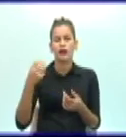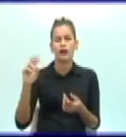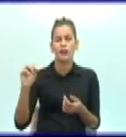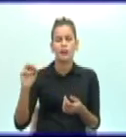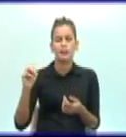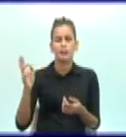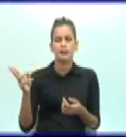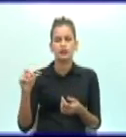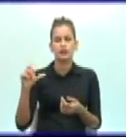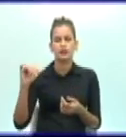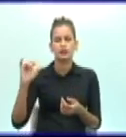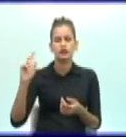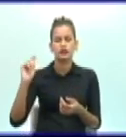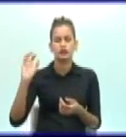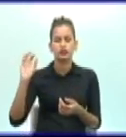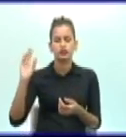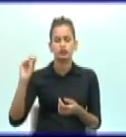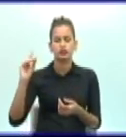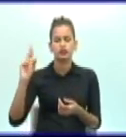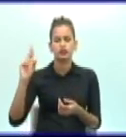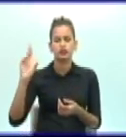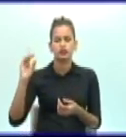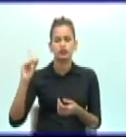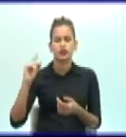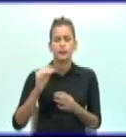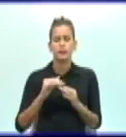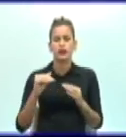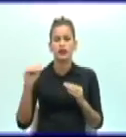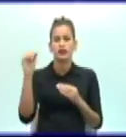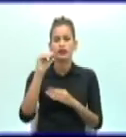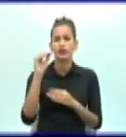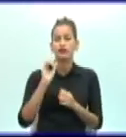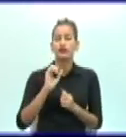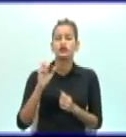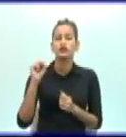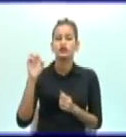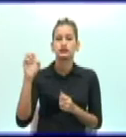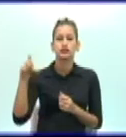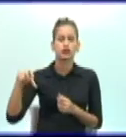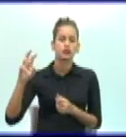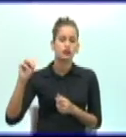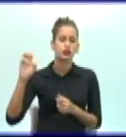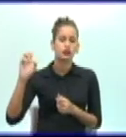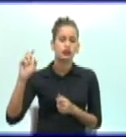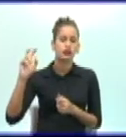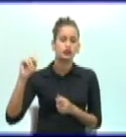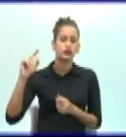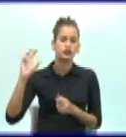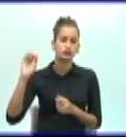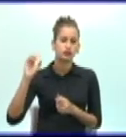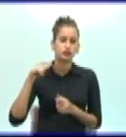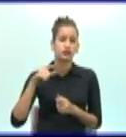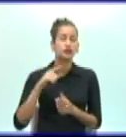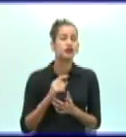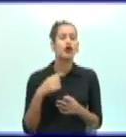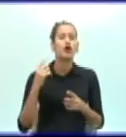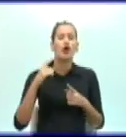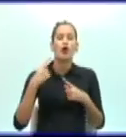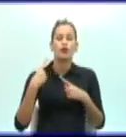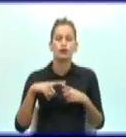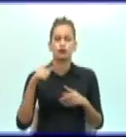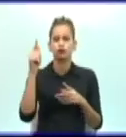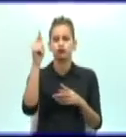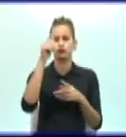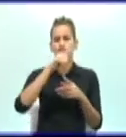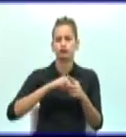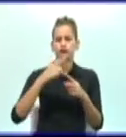segmento. Con esa misma amplitud me apoyo en B y trazo otro arco de circunferencia. Observen que